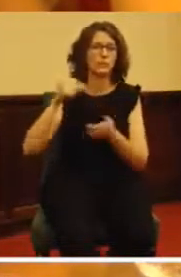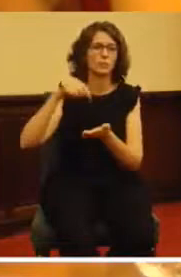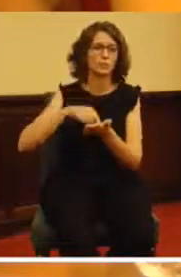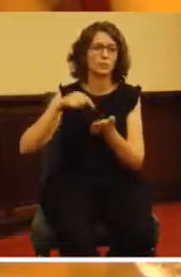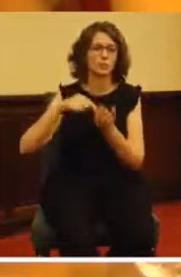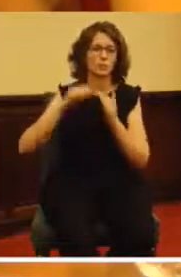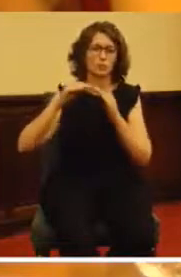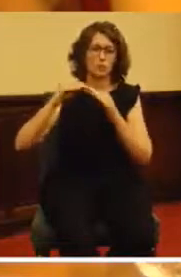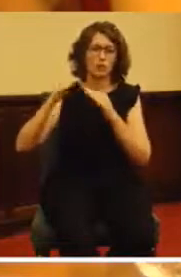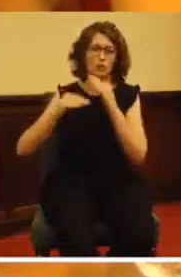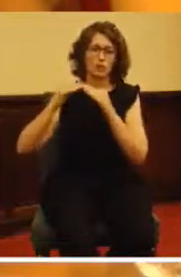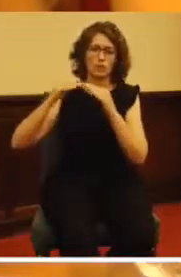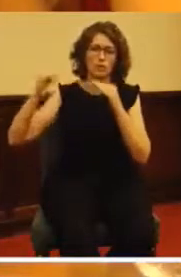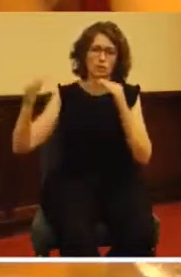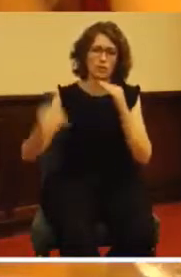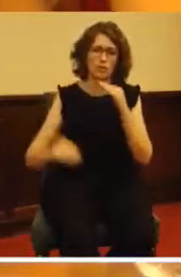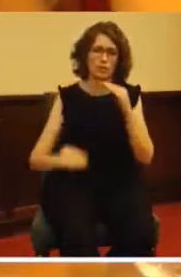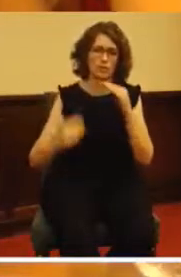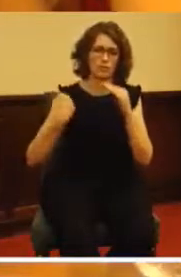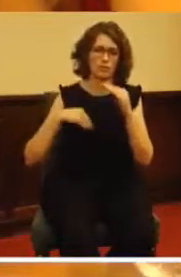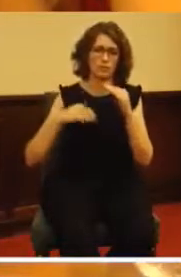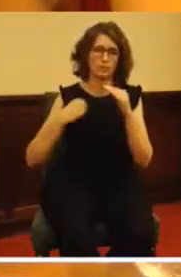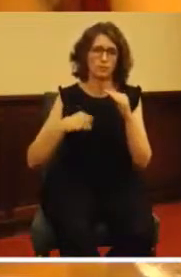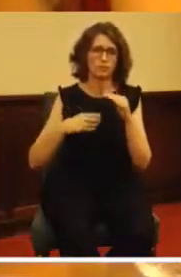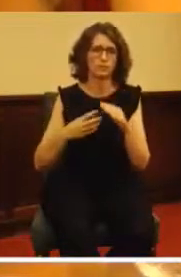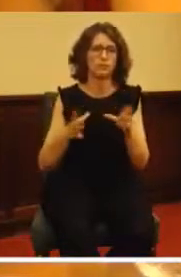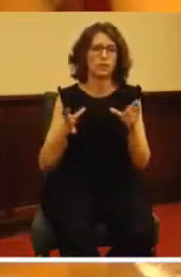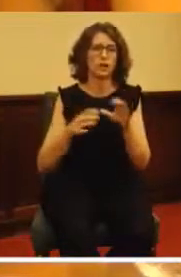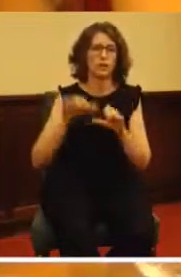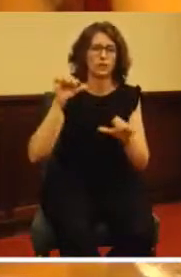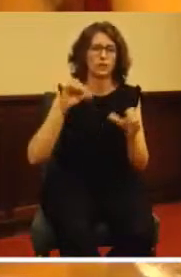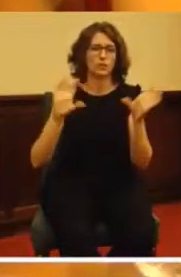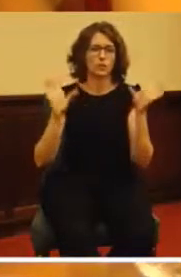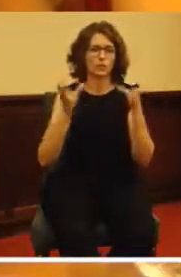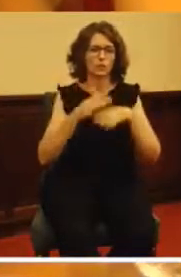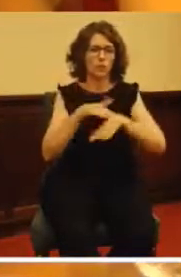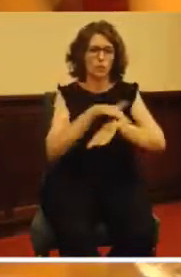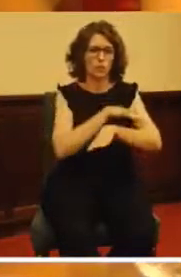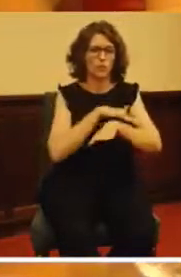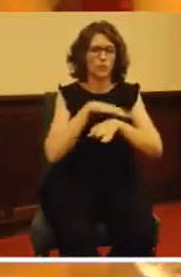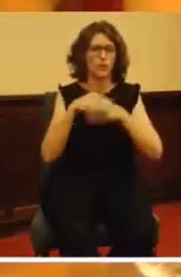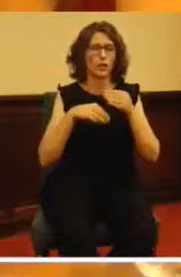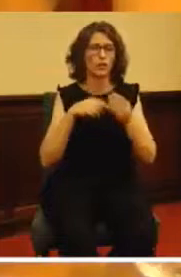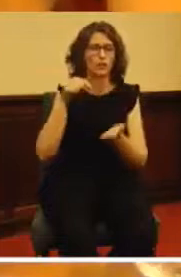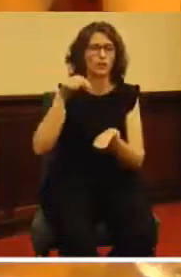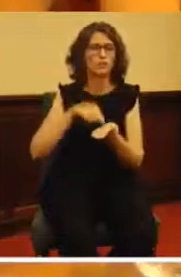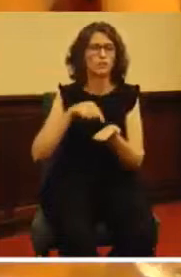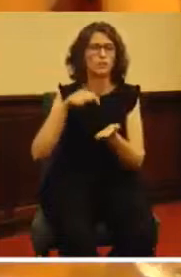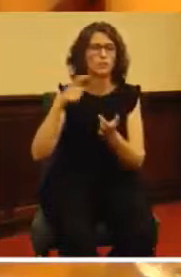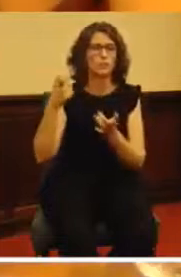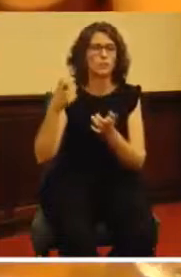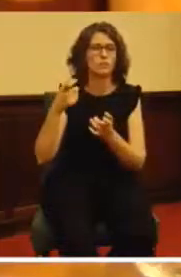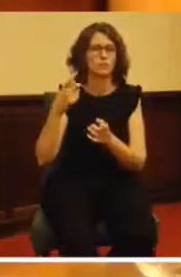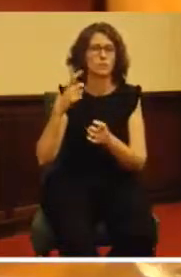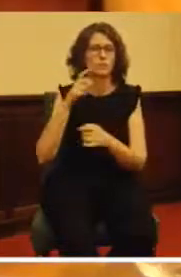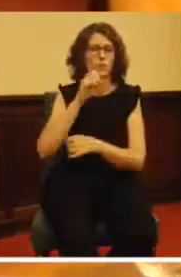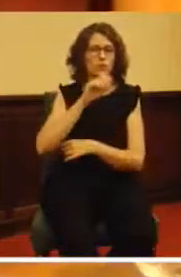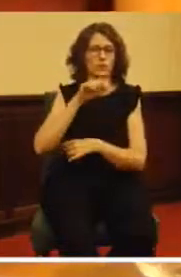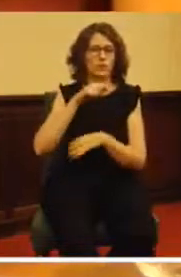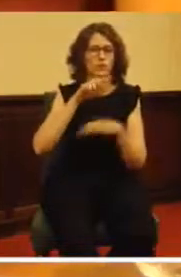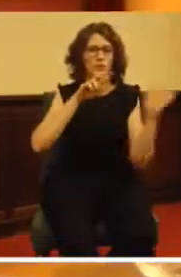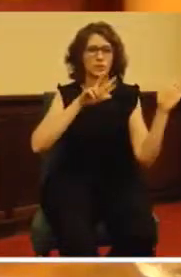que aplica el anterior equipo de gobierno. Se baja el tipo impositivo del